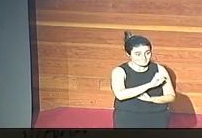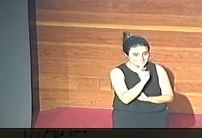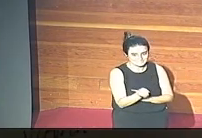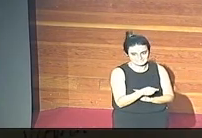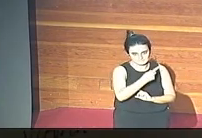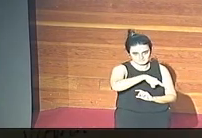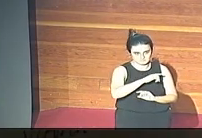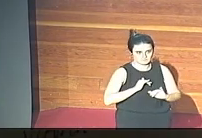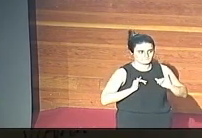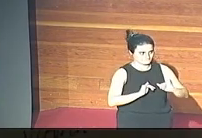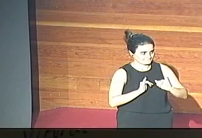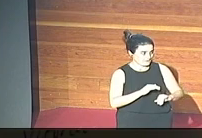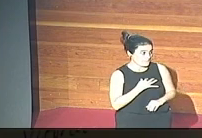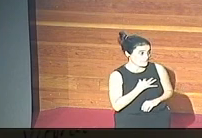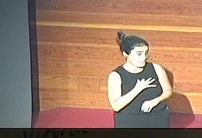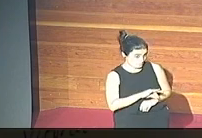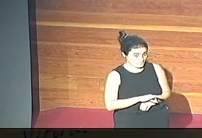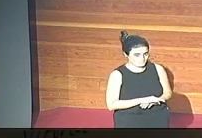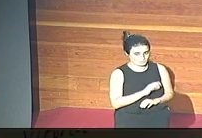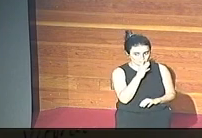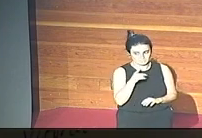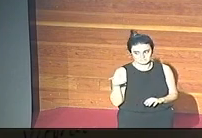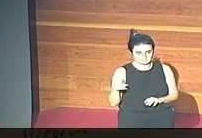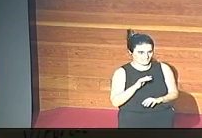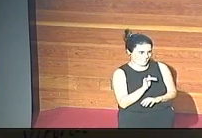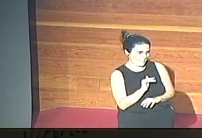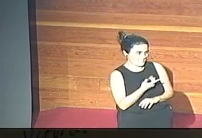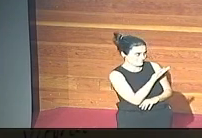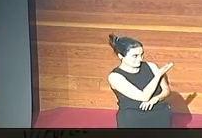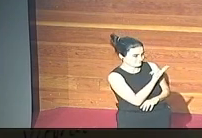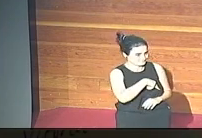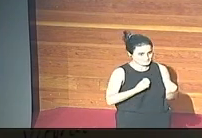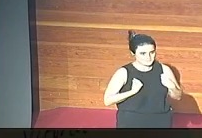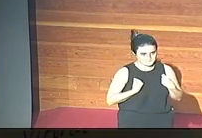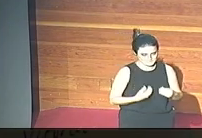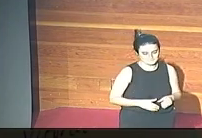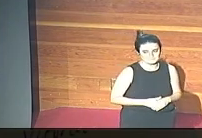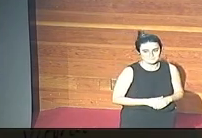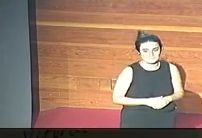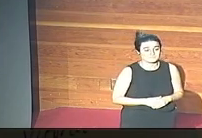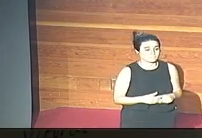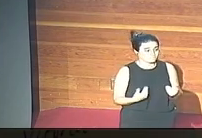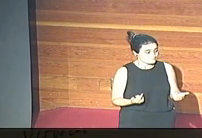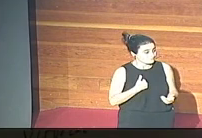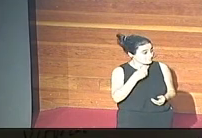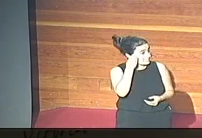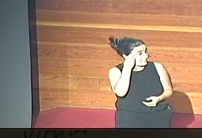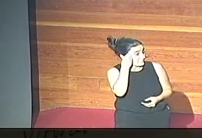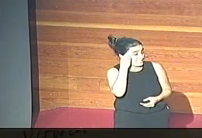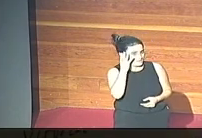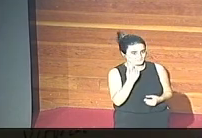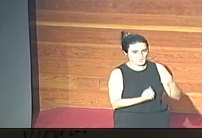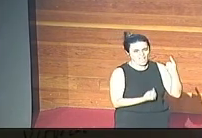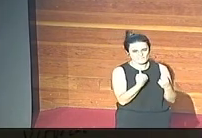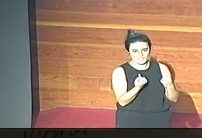y tenemos este este planeta en el que vivimos por eso yo creo que hay veces que bueno con un